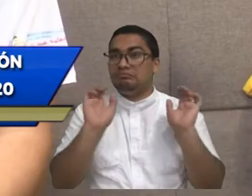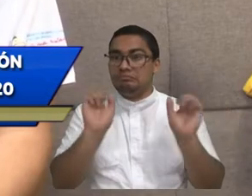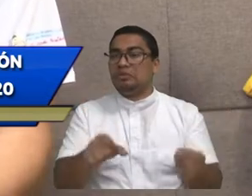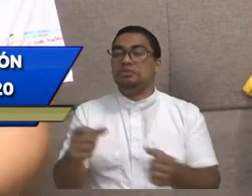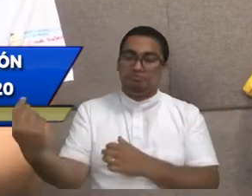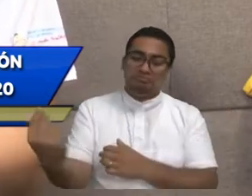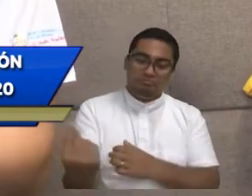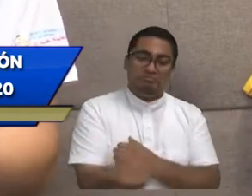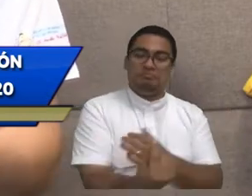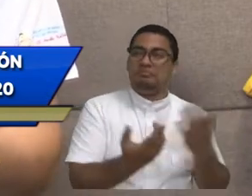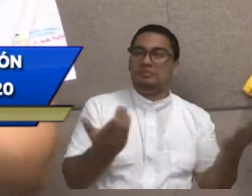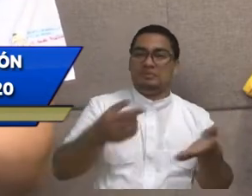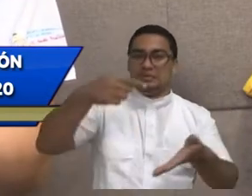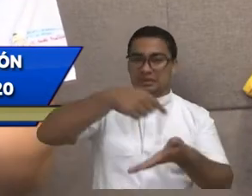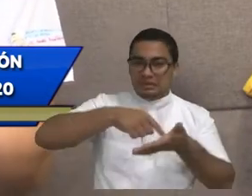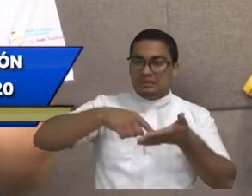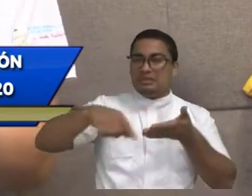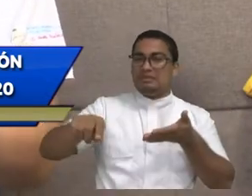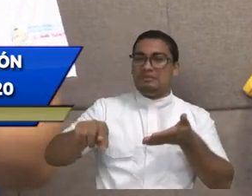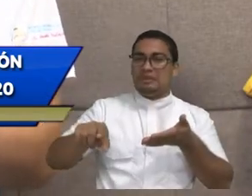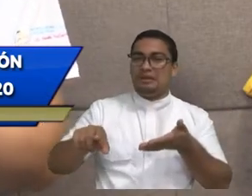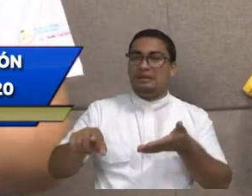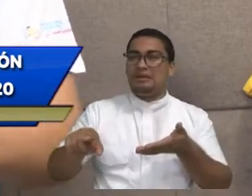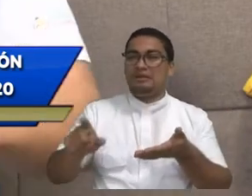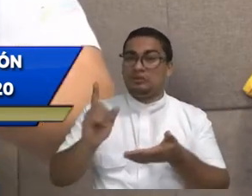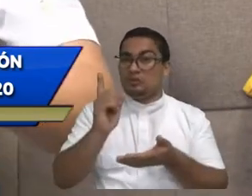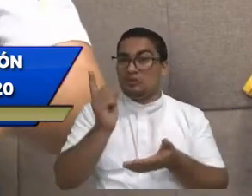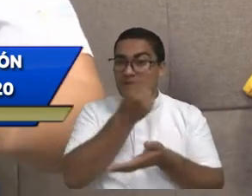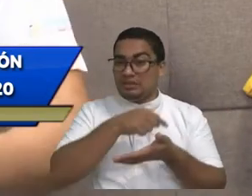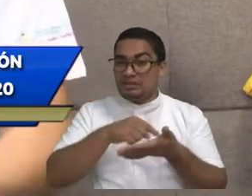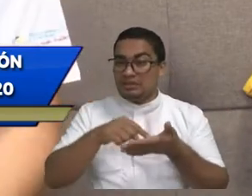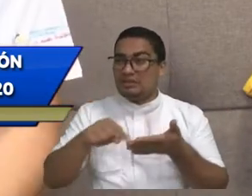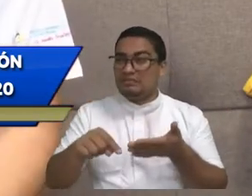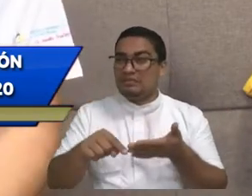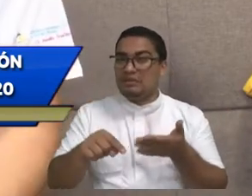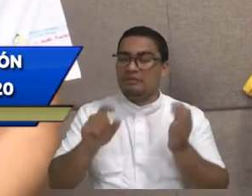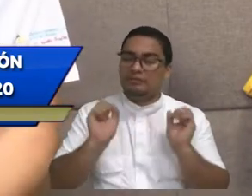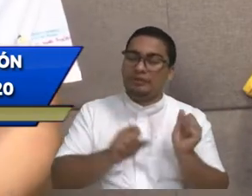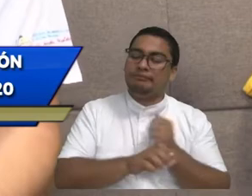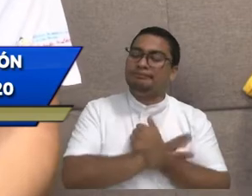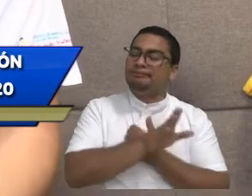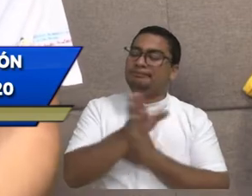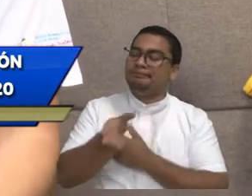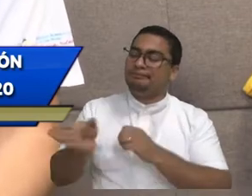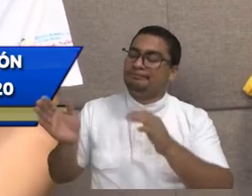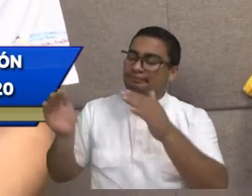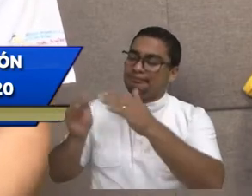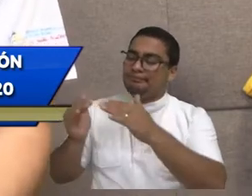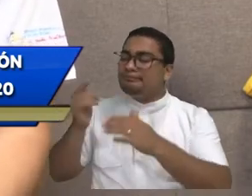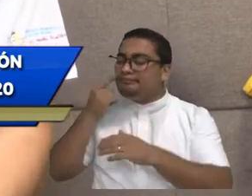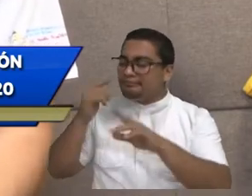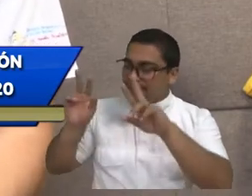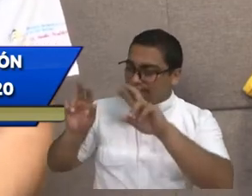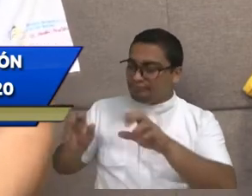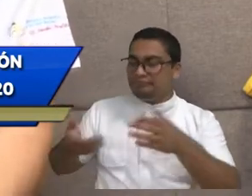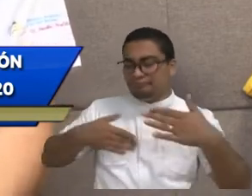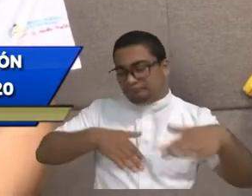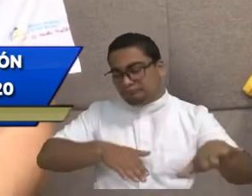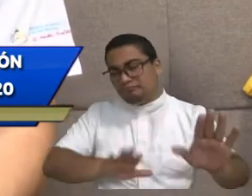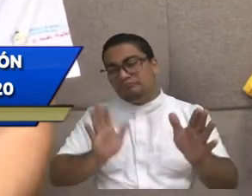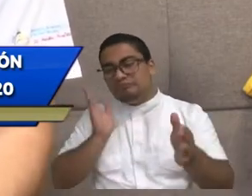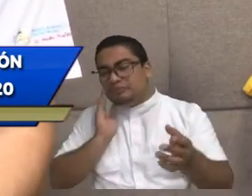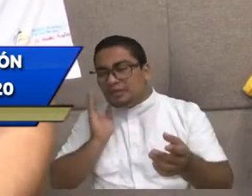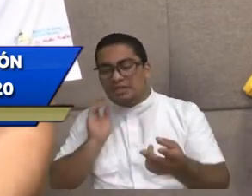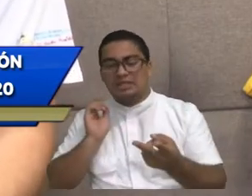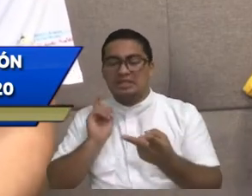pues cuando mucho el hecho de establecer la comunicación y que se te va a evaluar pues porque hay que evaluarse en el sitio que vos estás